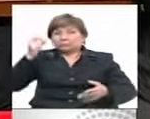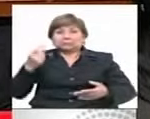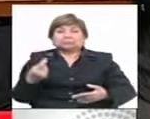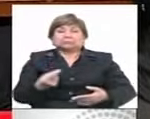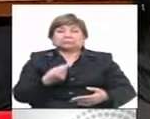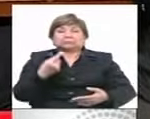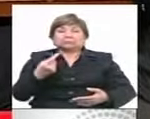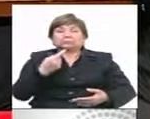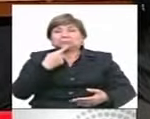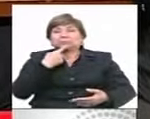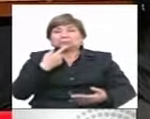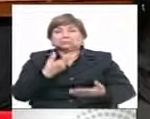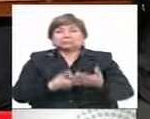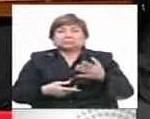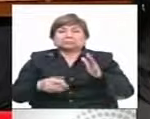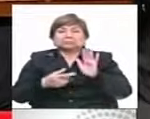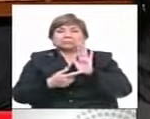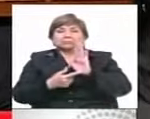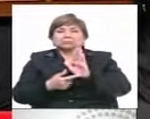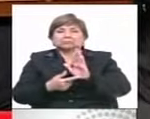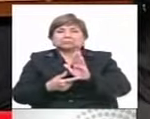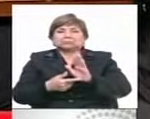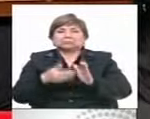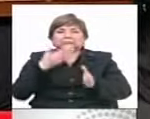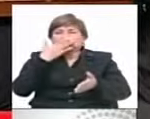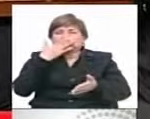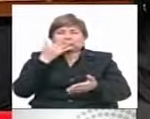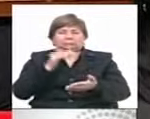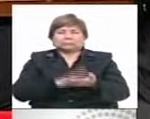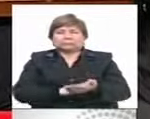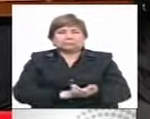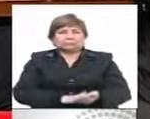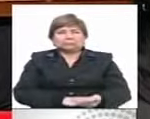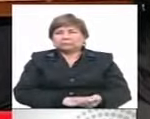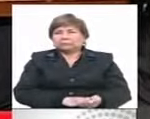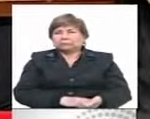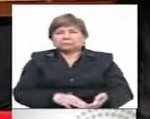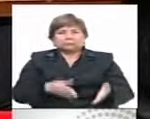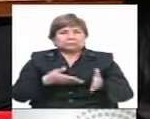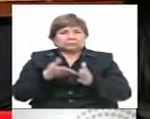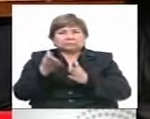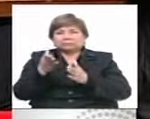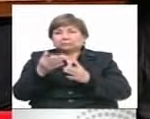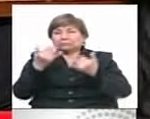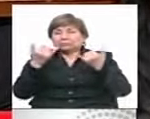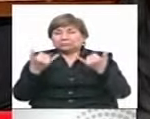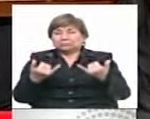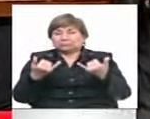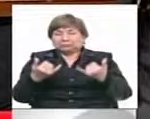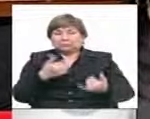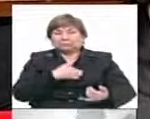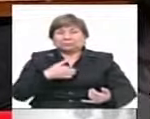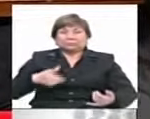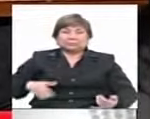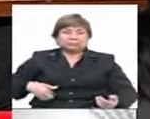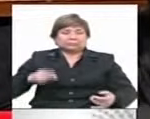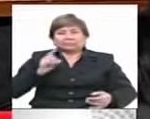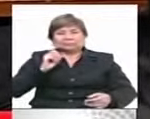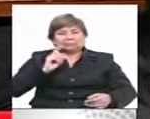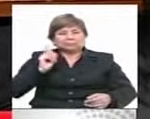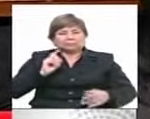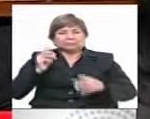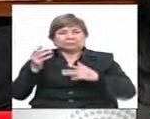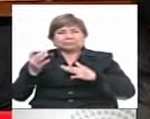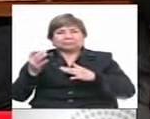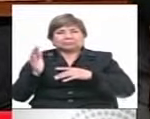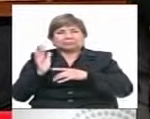que hacen es presentarnos de mala manera. Hoy día, señora Premier, no esperábamos